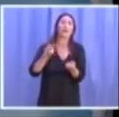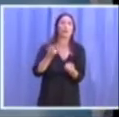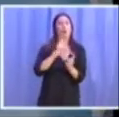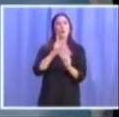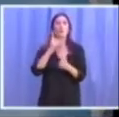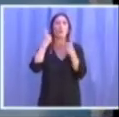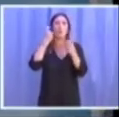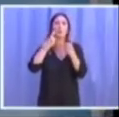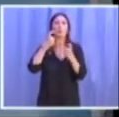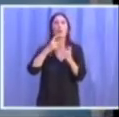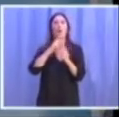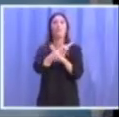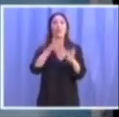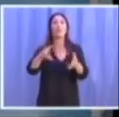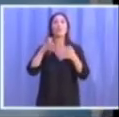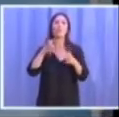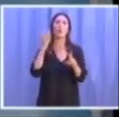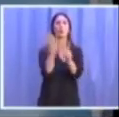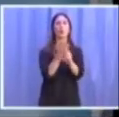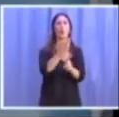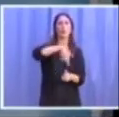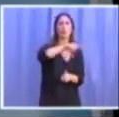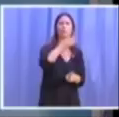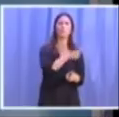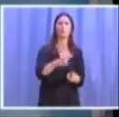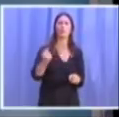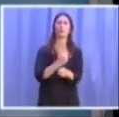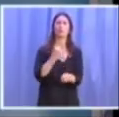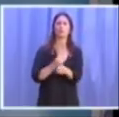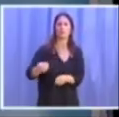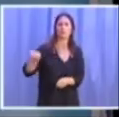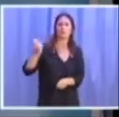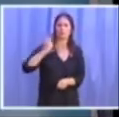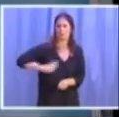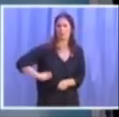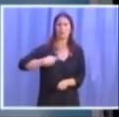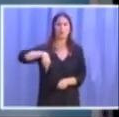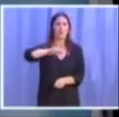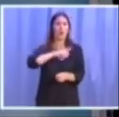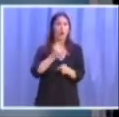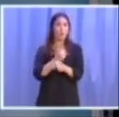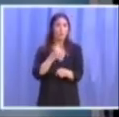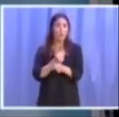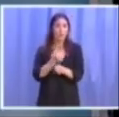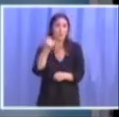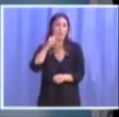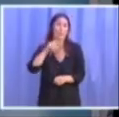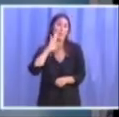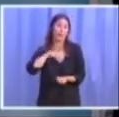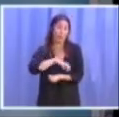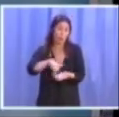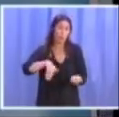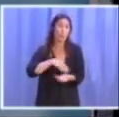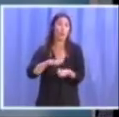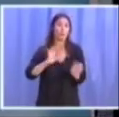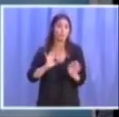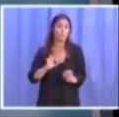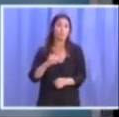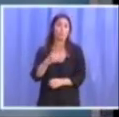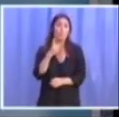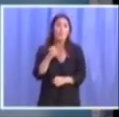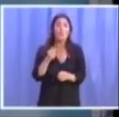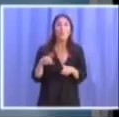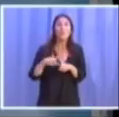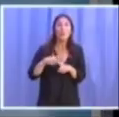precarizar los trabajadores, como los de Alhambra Bus, por cierto, otra promesa incumplida del señor Cuenca. Y además la corrupción, hay que hablar de corrupción. El millón en